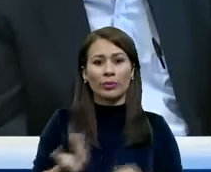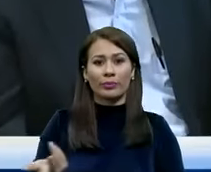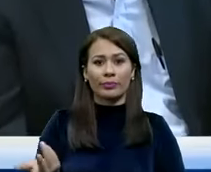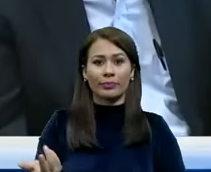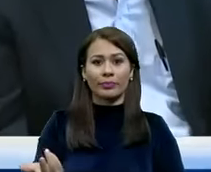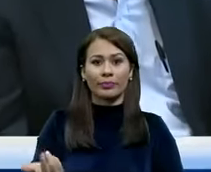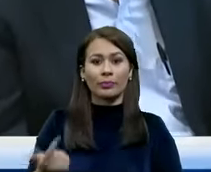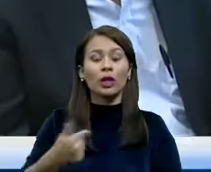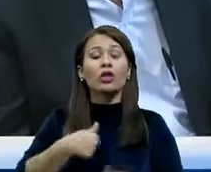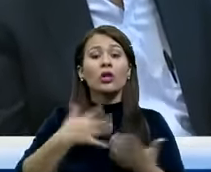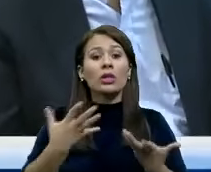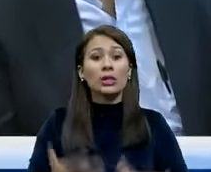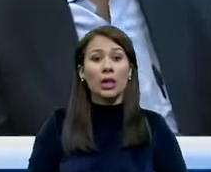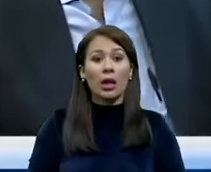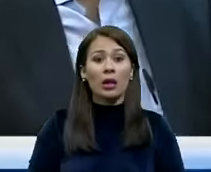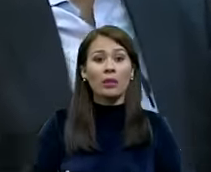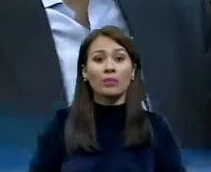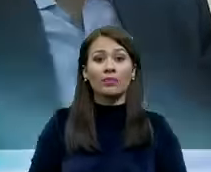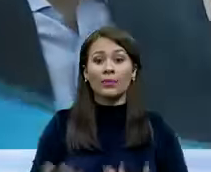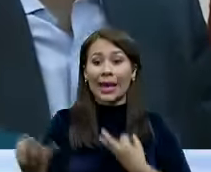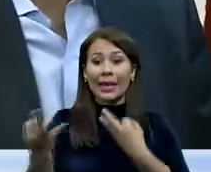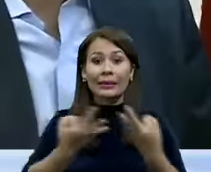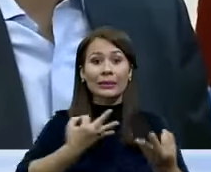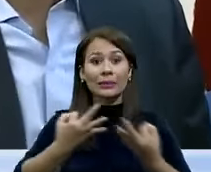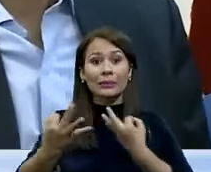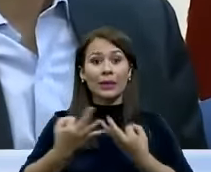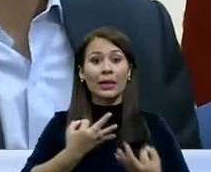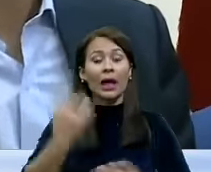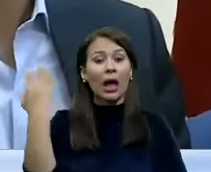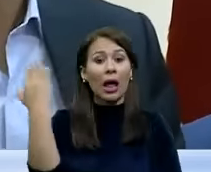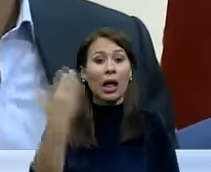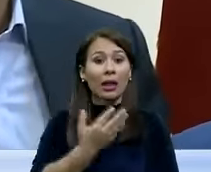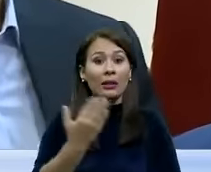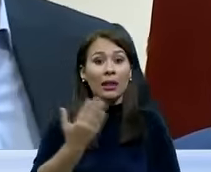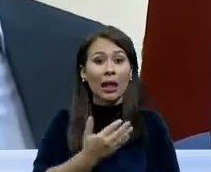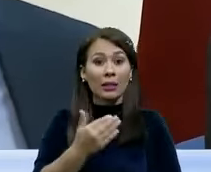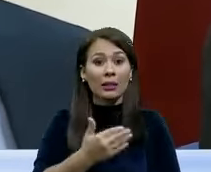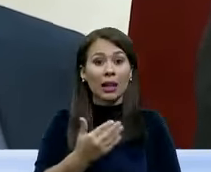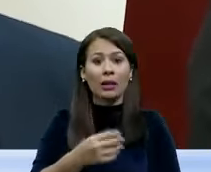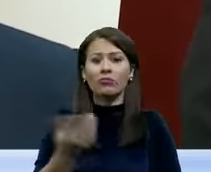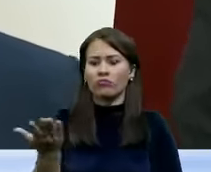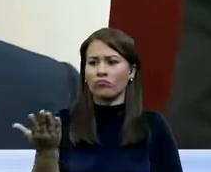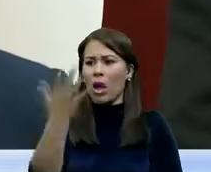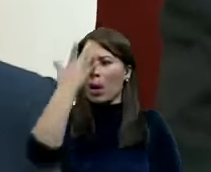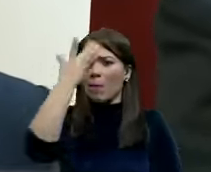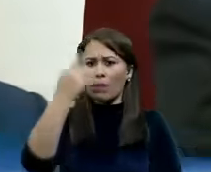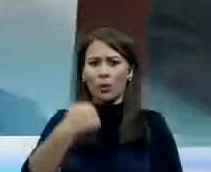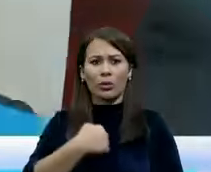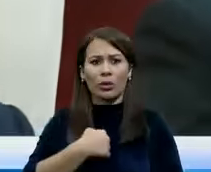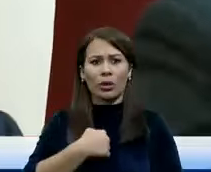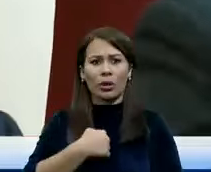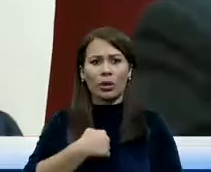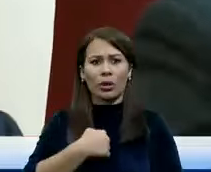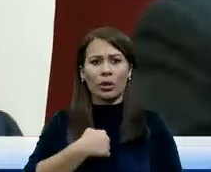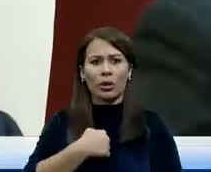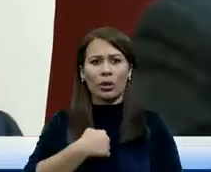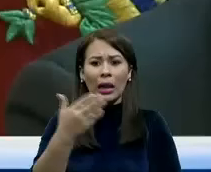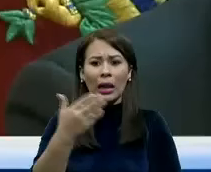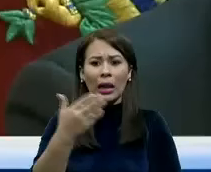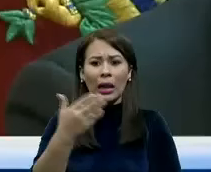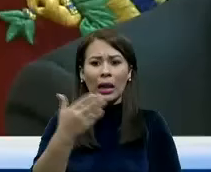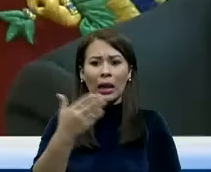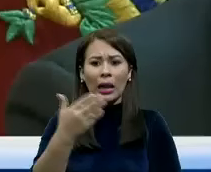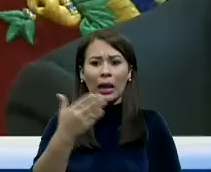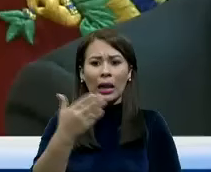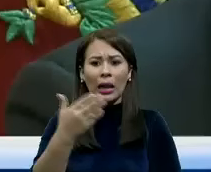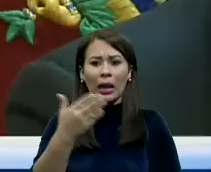una explicación de él de en qué condiciones lo delegó de Mauro